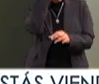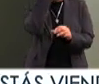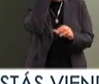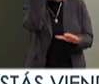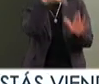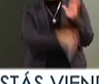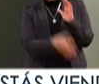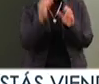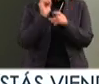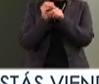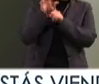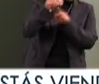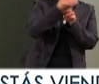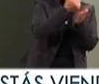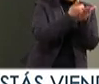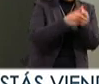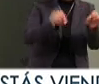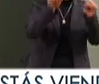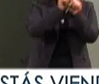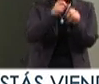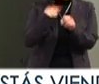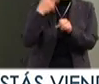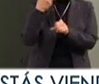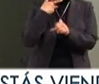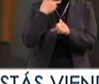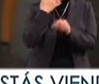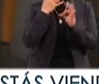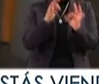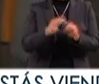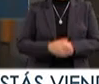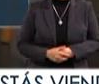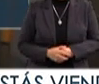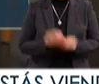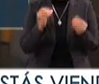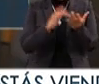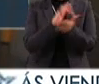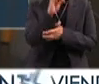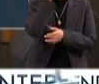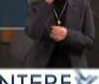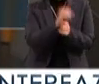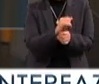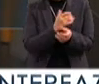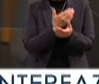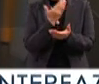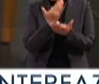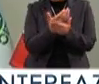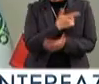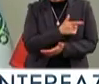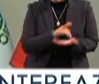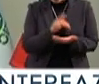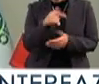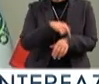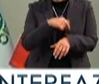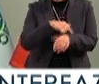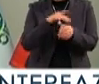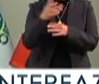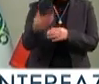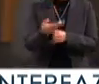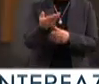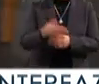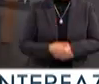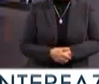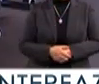amplio impacto social y de amplio alcance político. Muchas gracias, secretario, le agradezco este tiempo. Muchas gracias a ustedes.